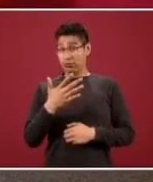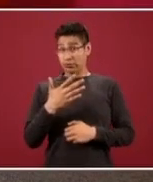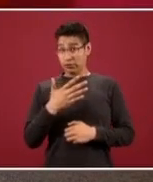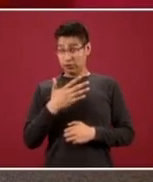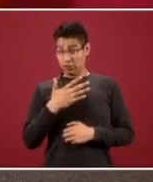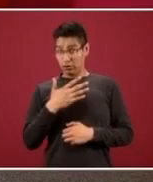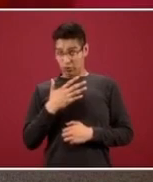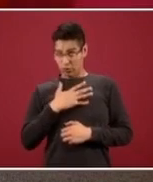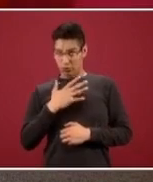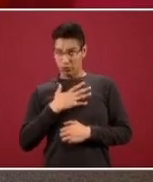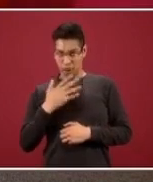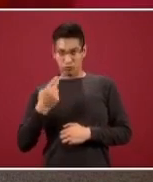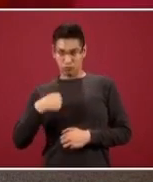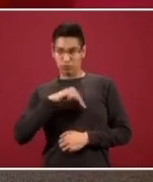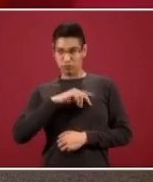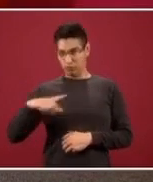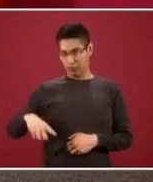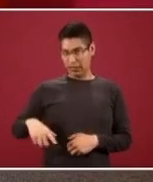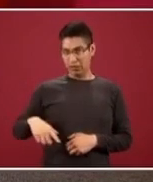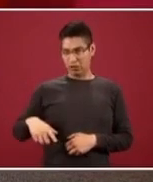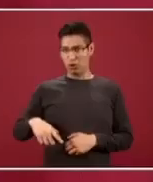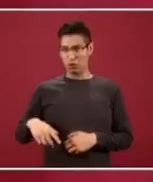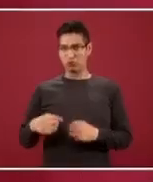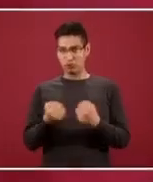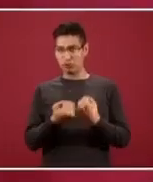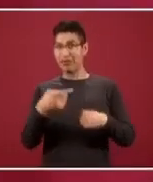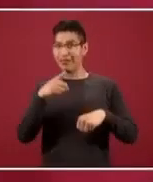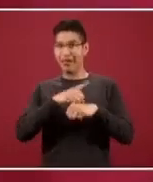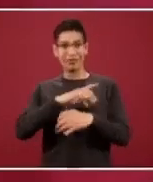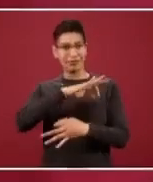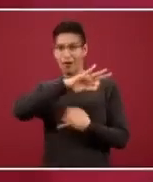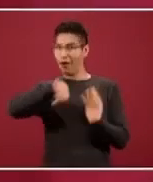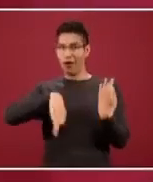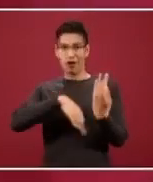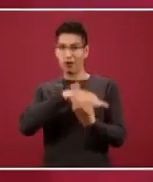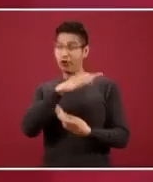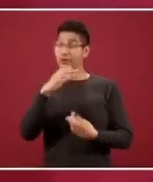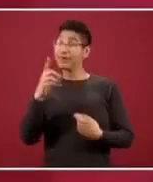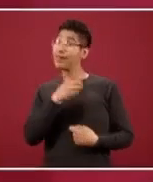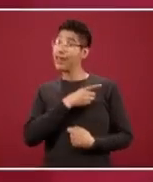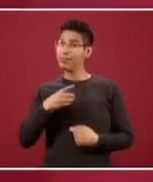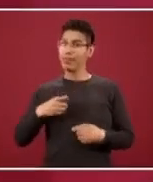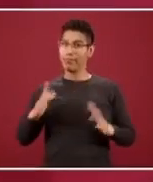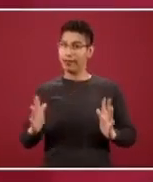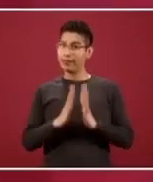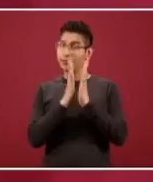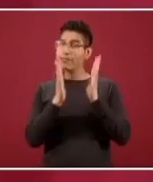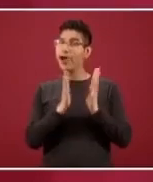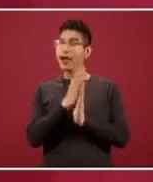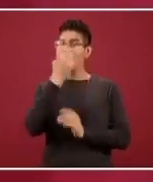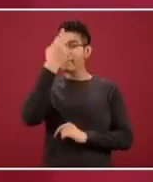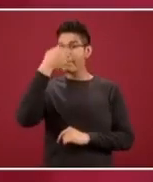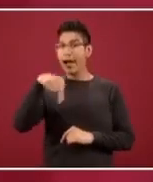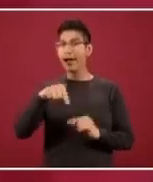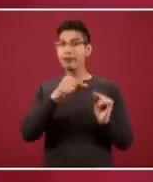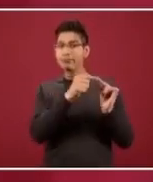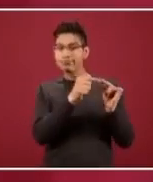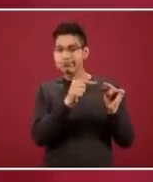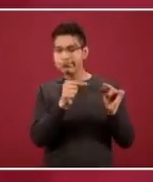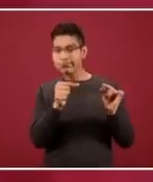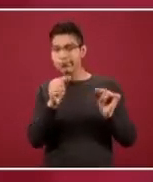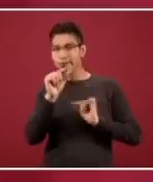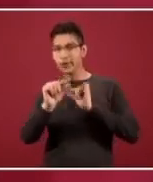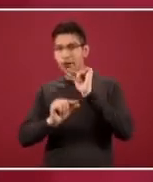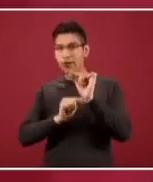y el gobierno, es toda la sociedad la que tiene que participar para poder aplastar, para poder aplanar